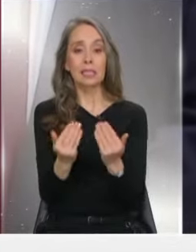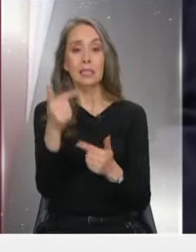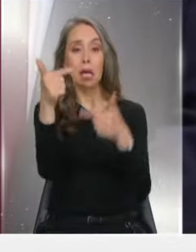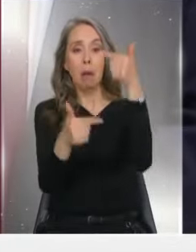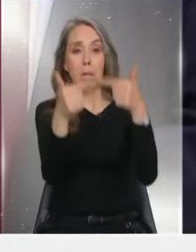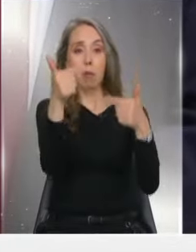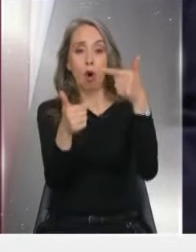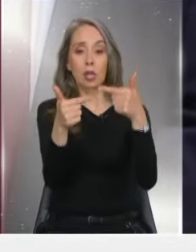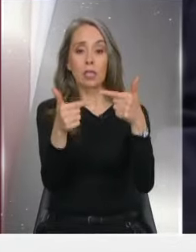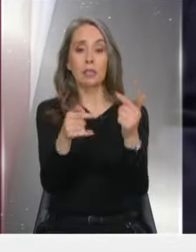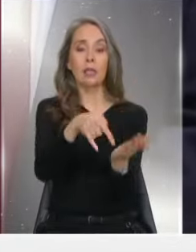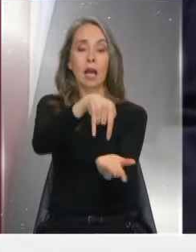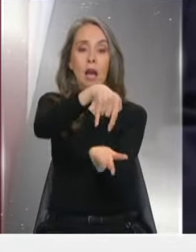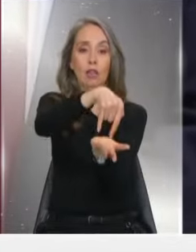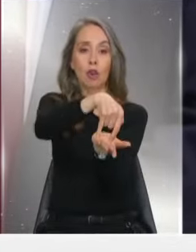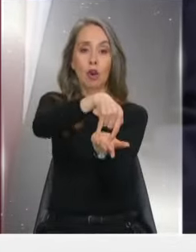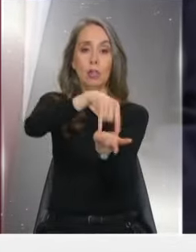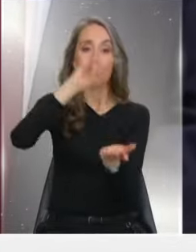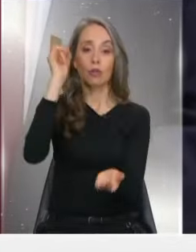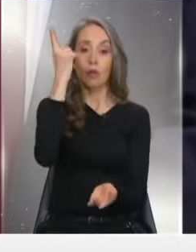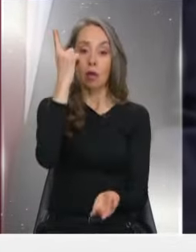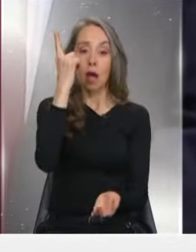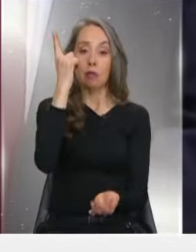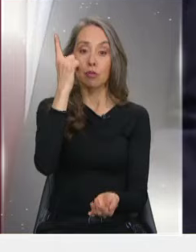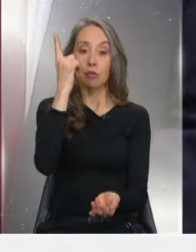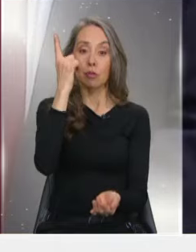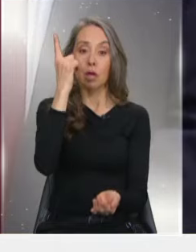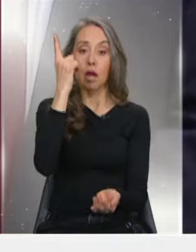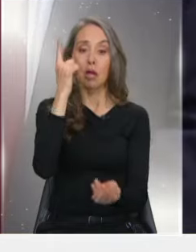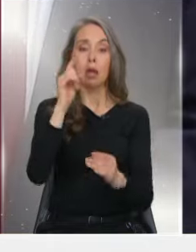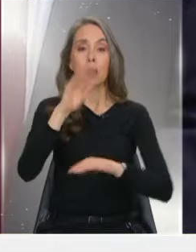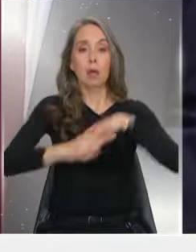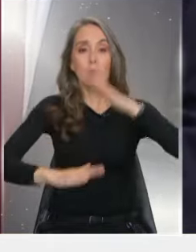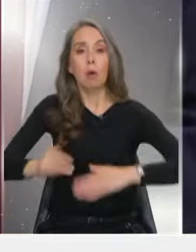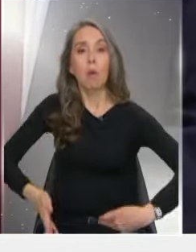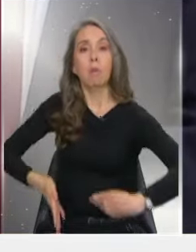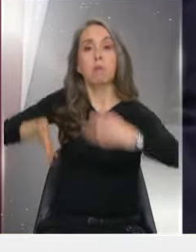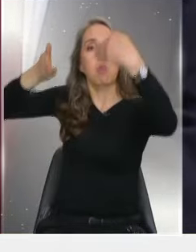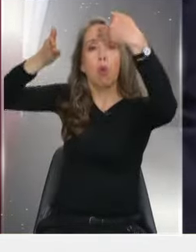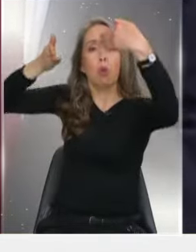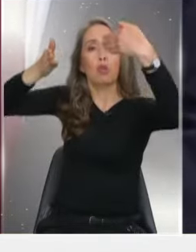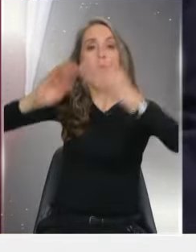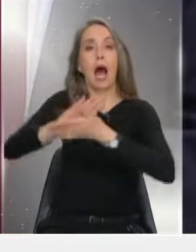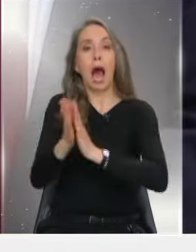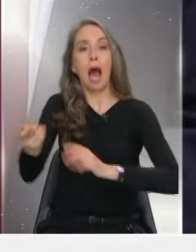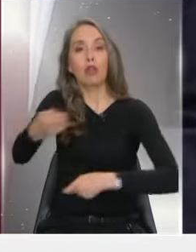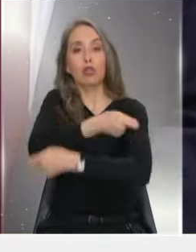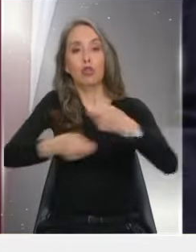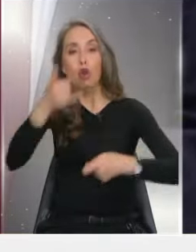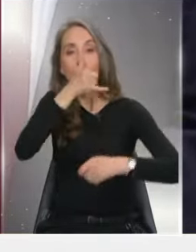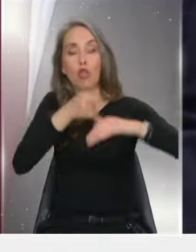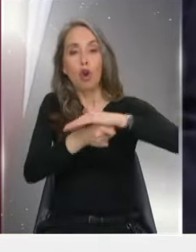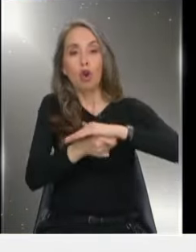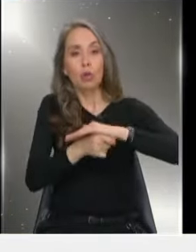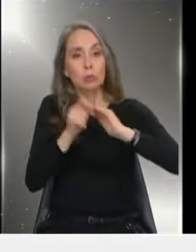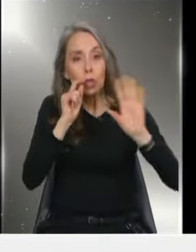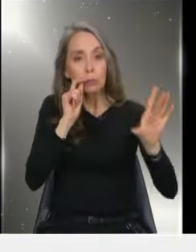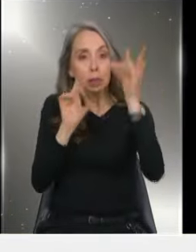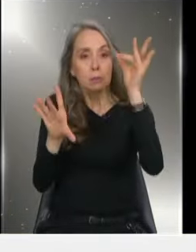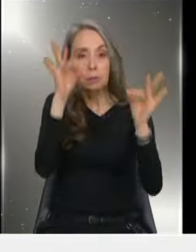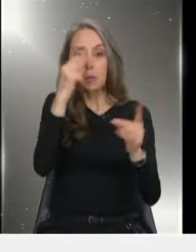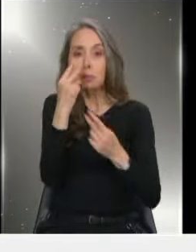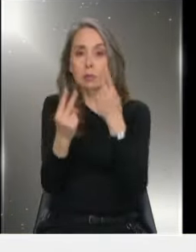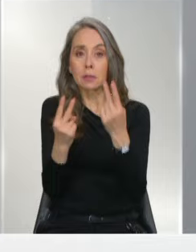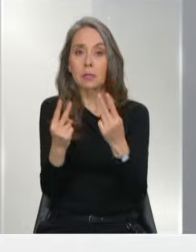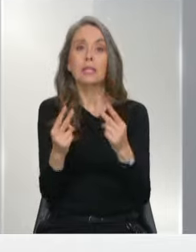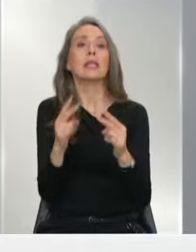política, y en este caso el Congreso Nacional, ponga una muralla a todos los hechos de corrupción que hemos venido conociendo. El destape